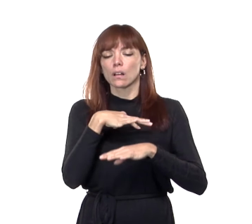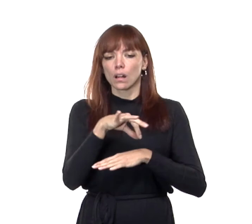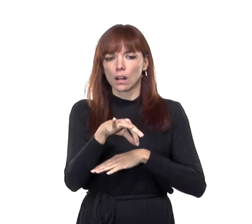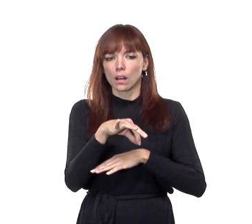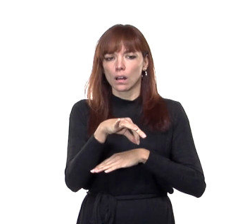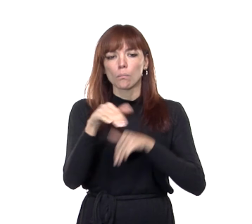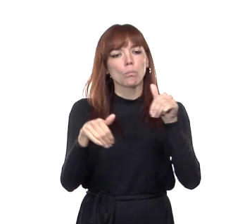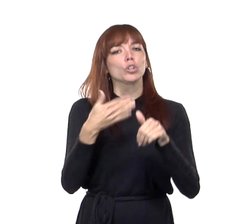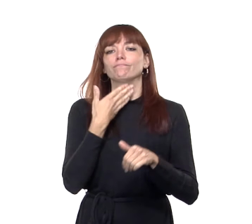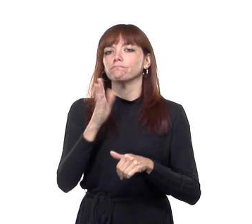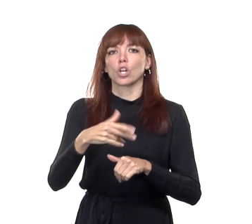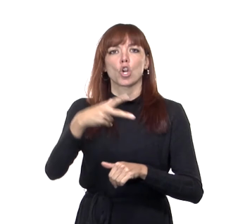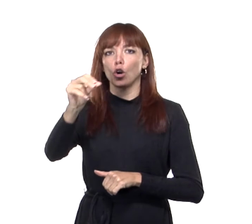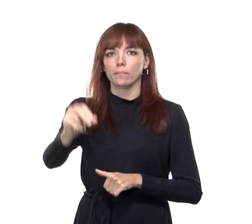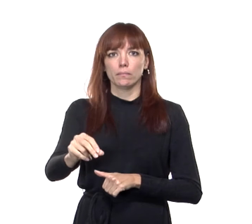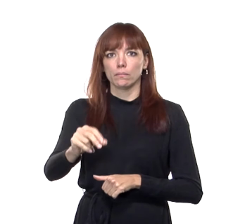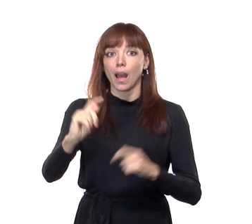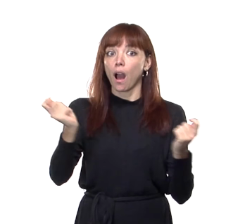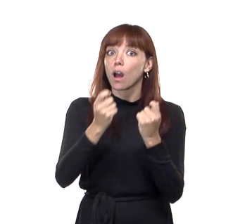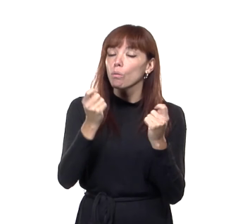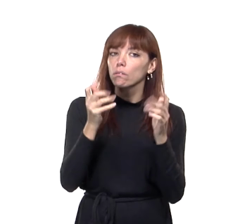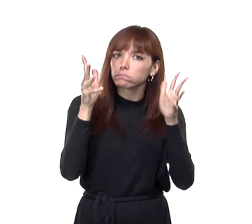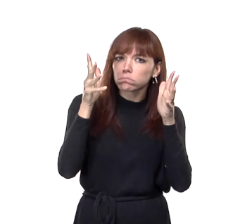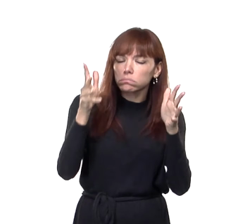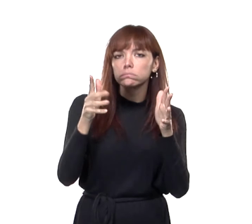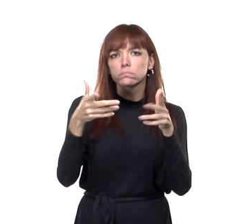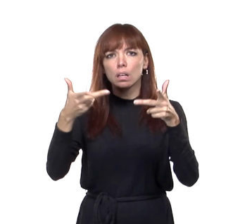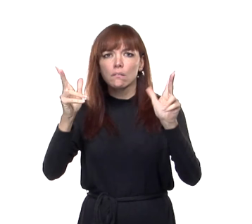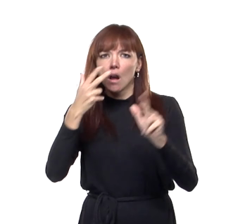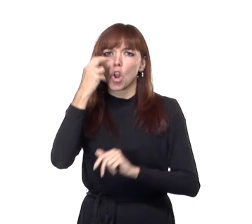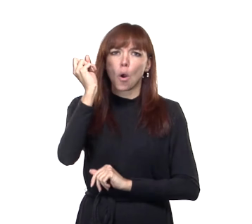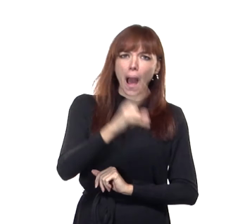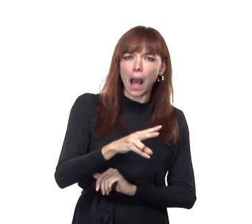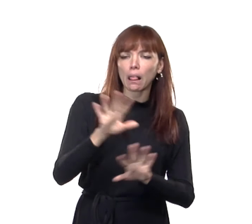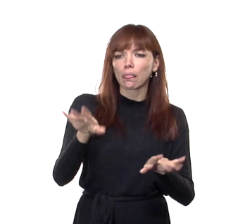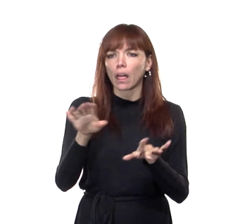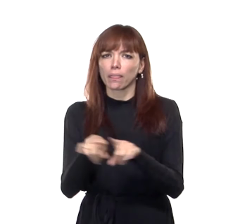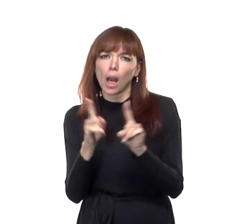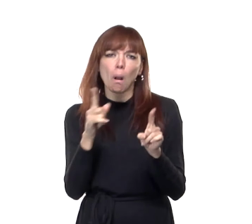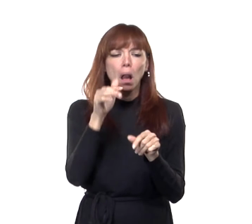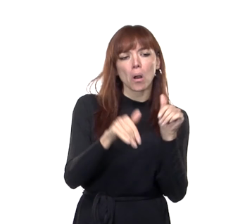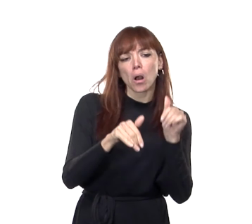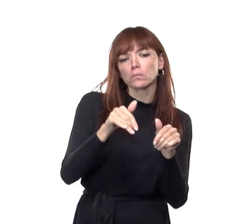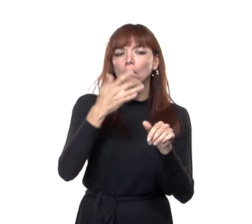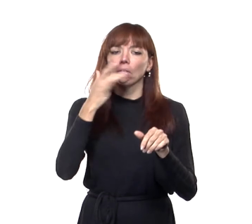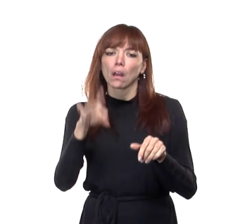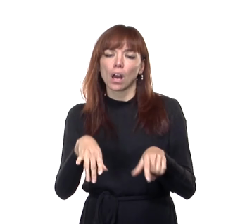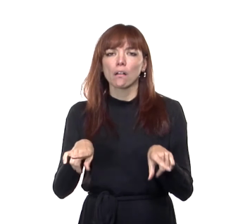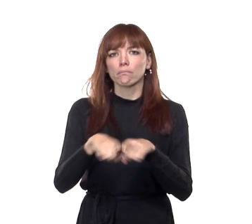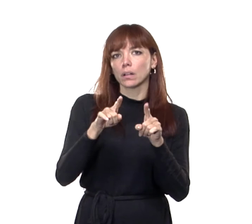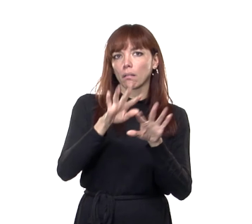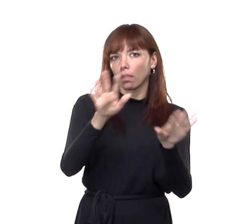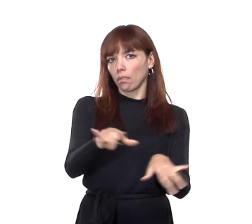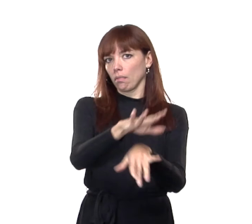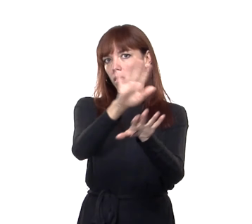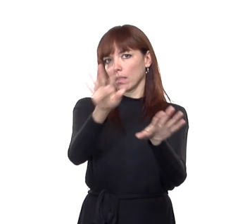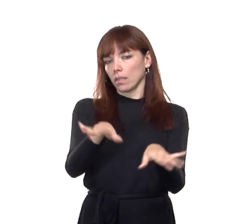ir a votar todo este tipo de anuncios les decía que por la democracia no sirve queda igual por quién votas que para que hacer el esfuerzo